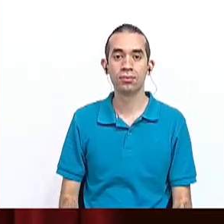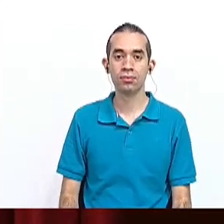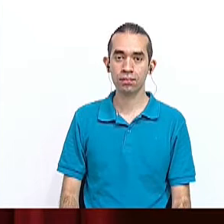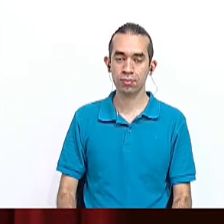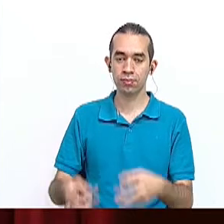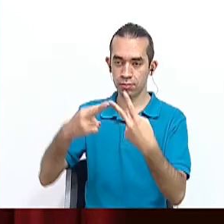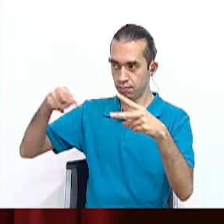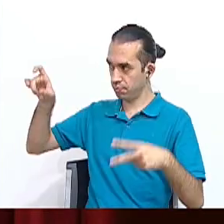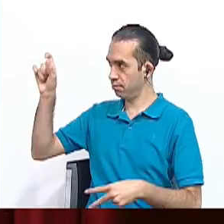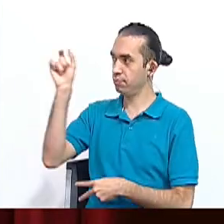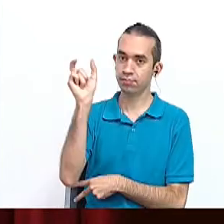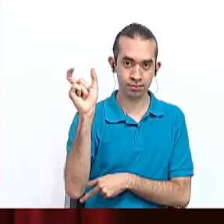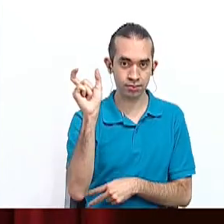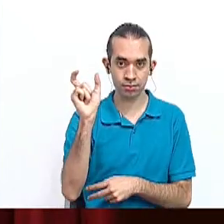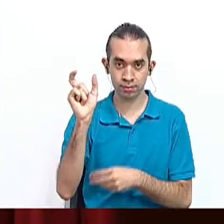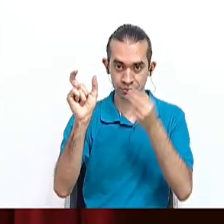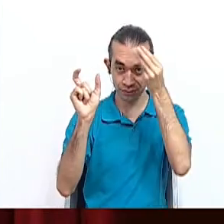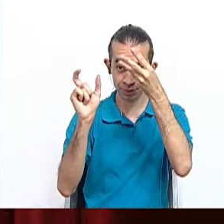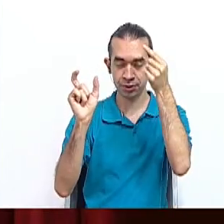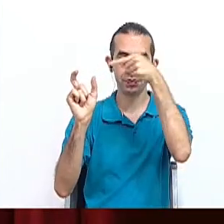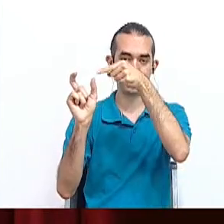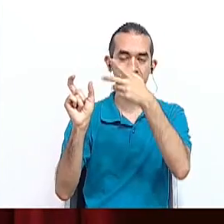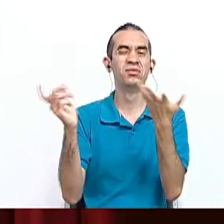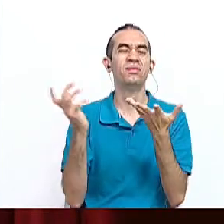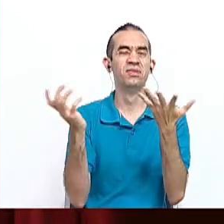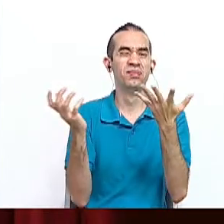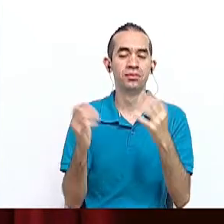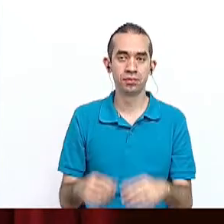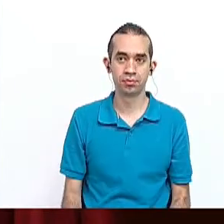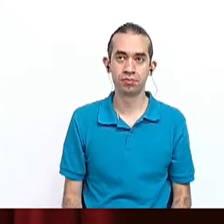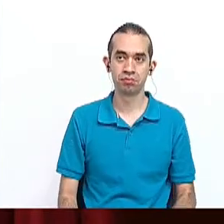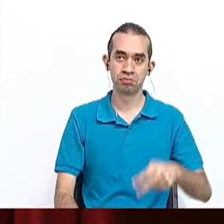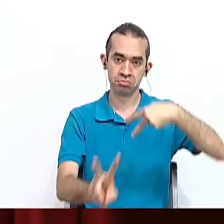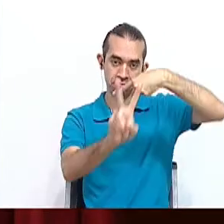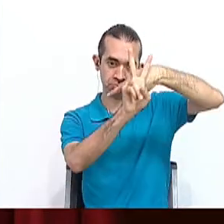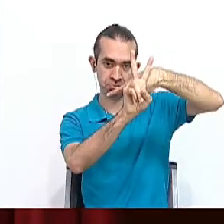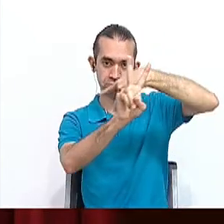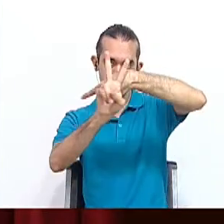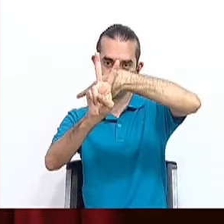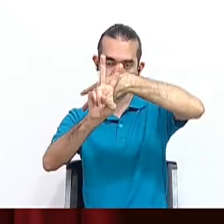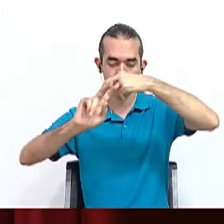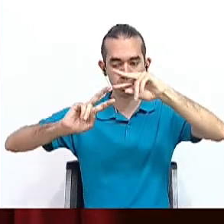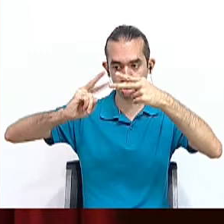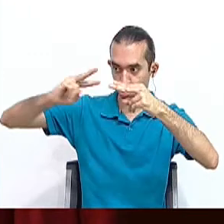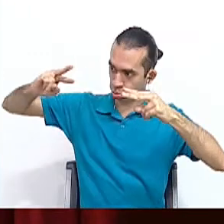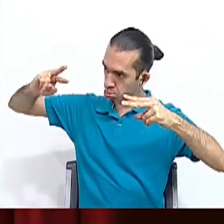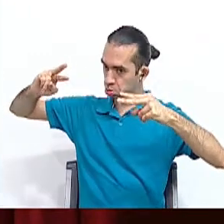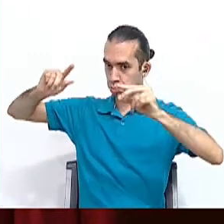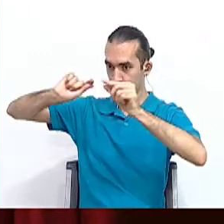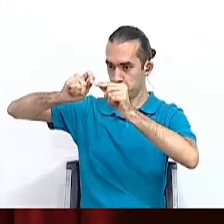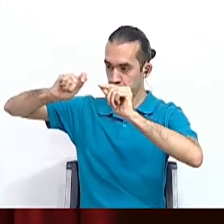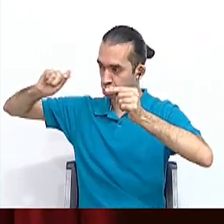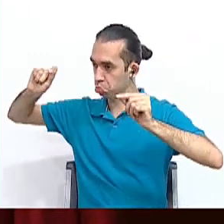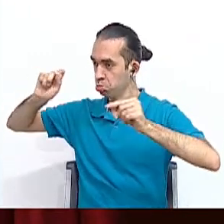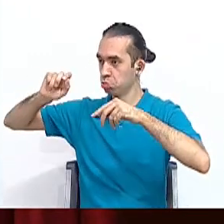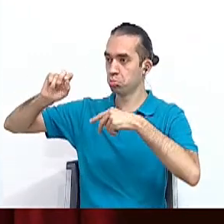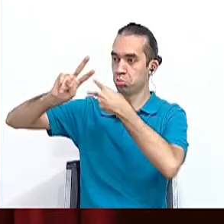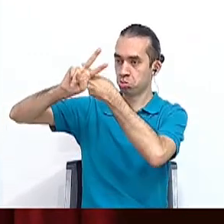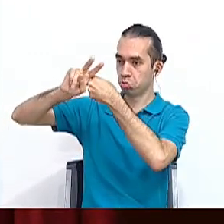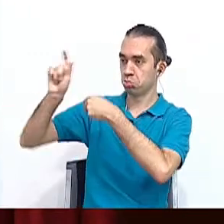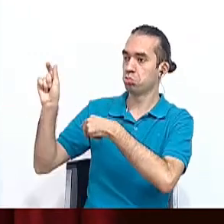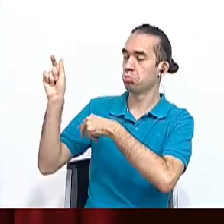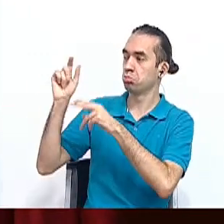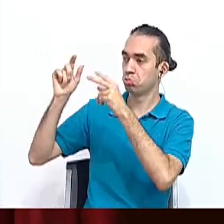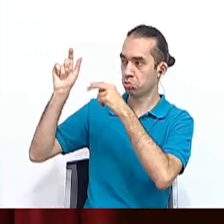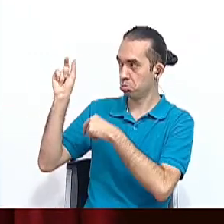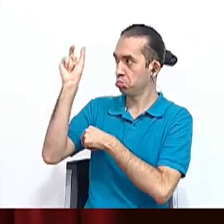Gen. Muy importante. Dice que el gen es un segmento de ADN que se encuentra en un cromosoma.